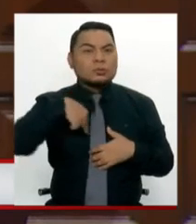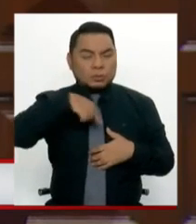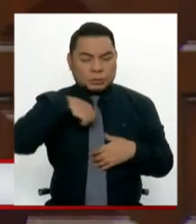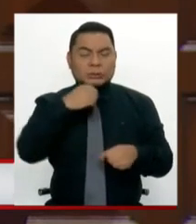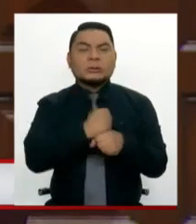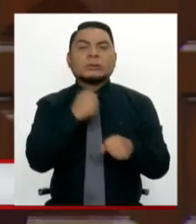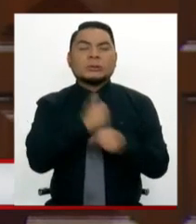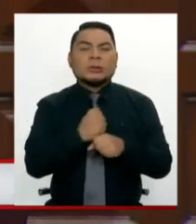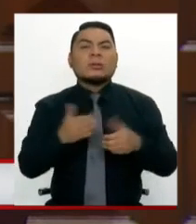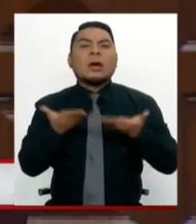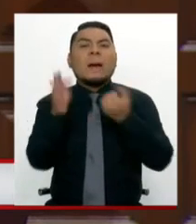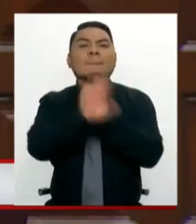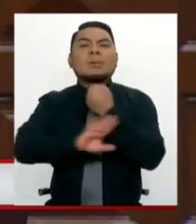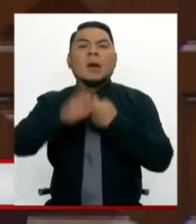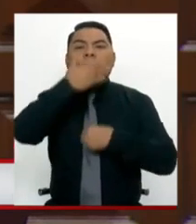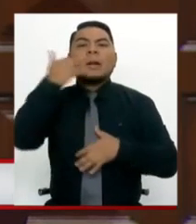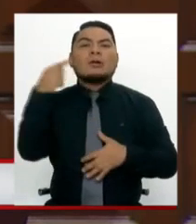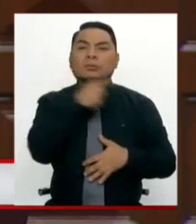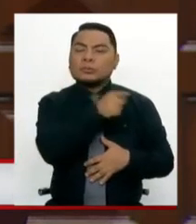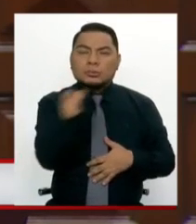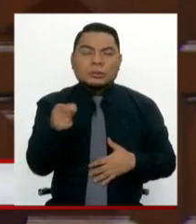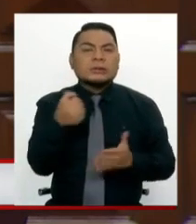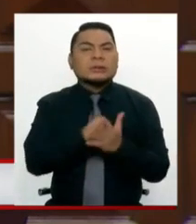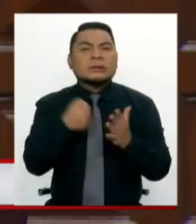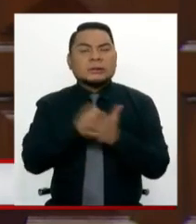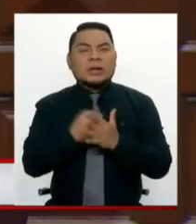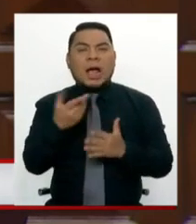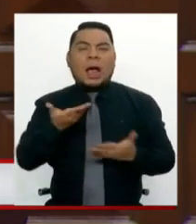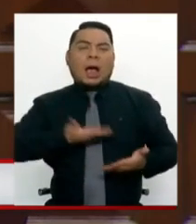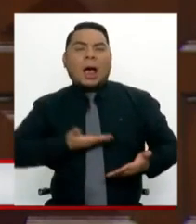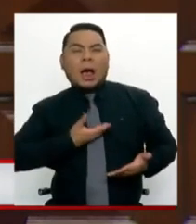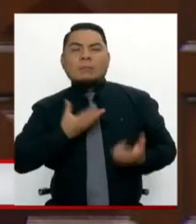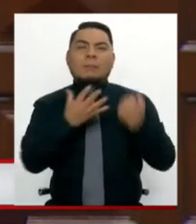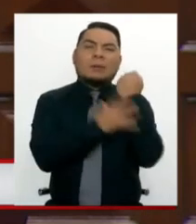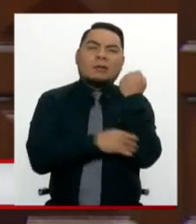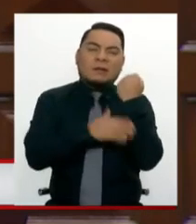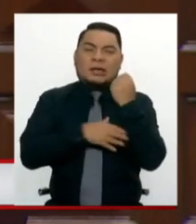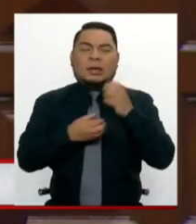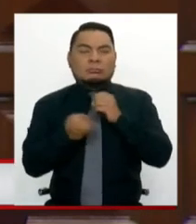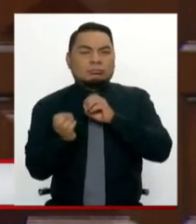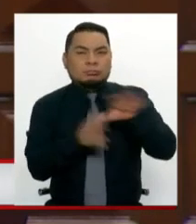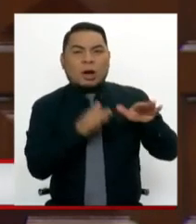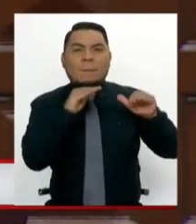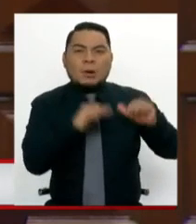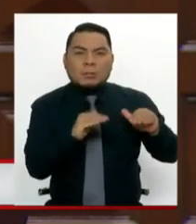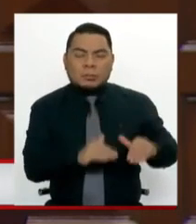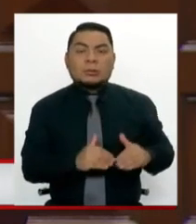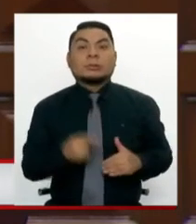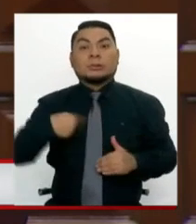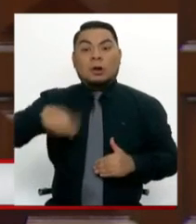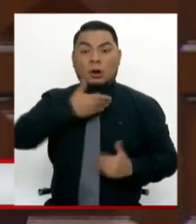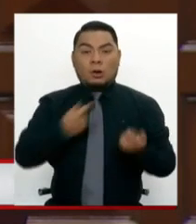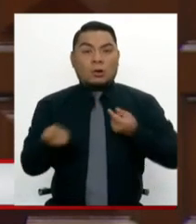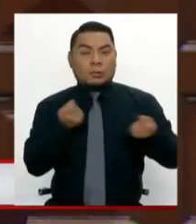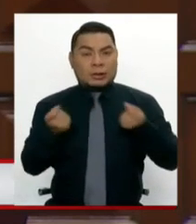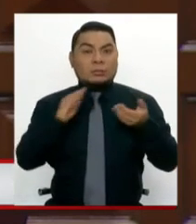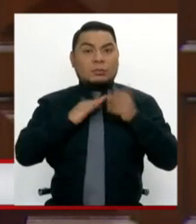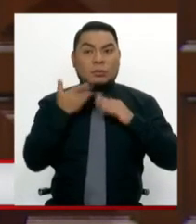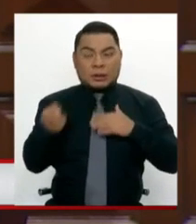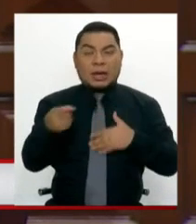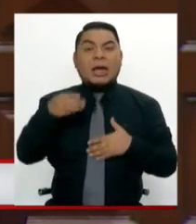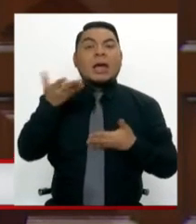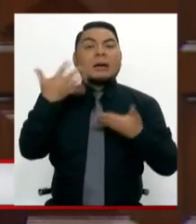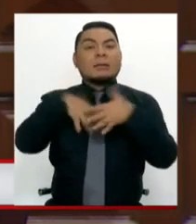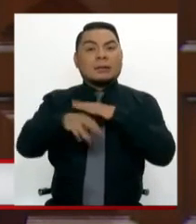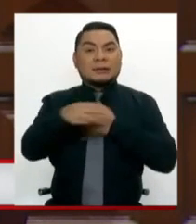trabajando para protegerlos mejor y derrotar el hambre y la pobreza. El Gobierno del Pueblo, a través del MIDIS,